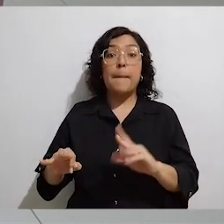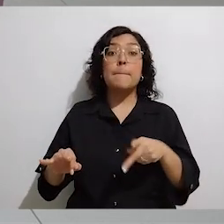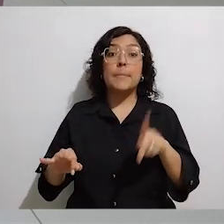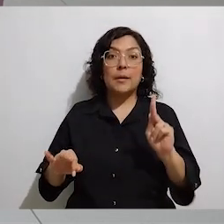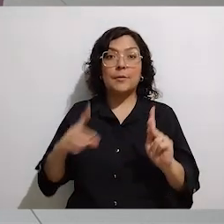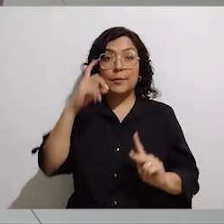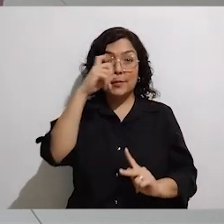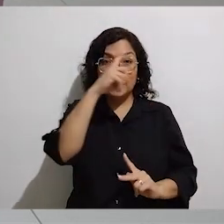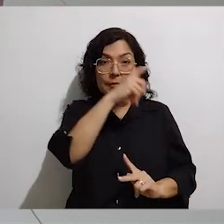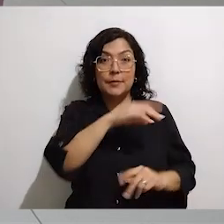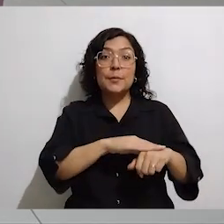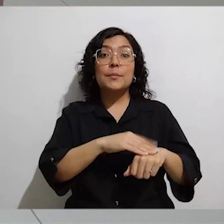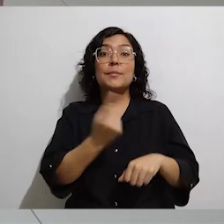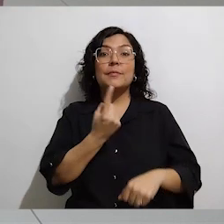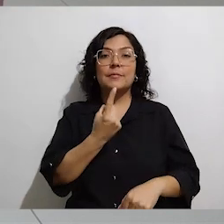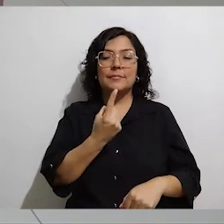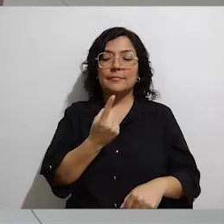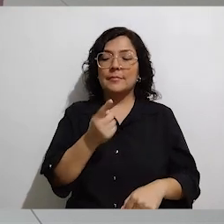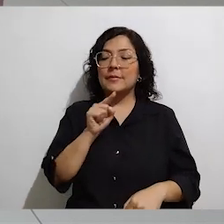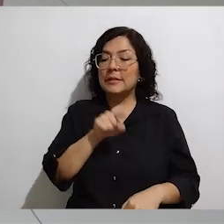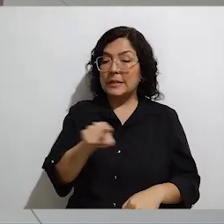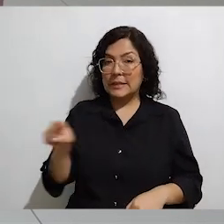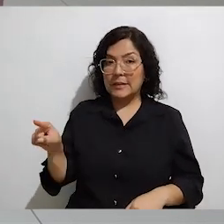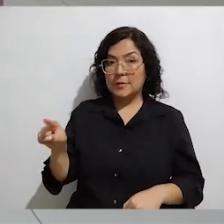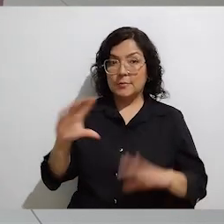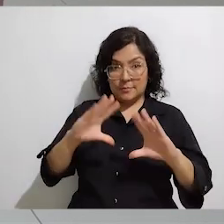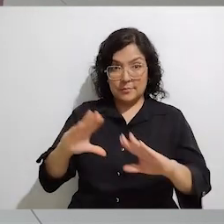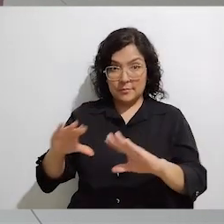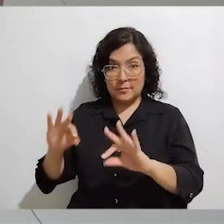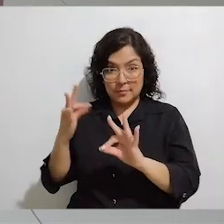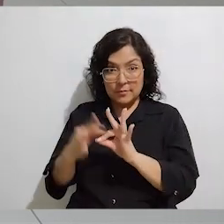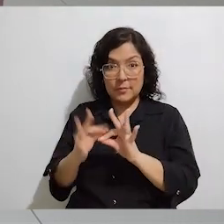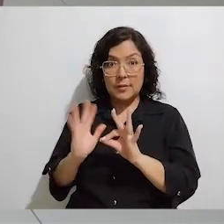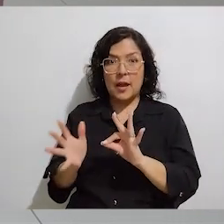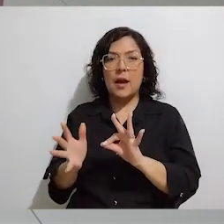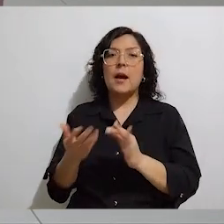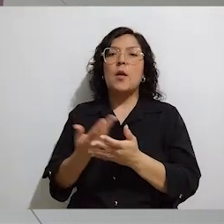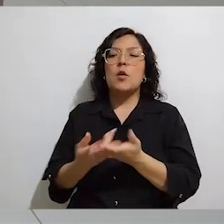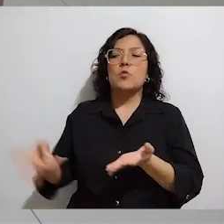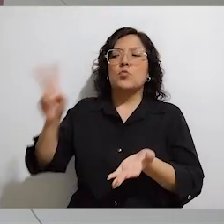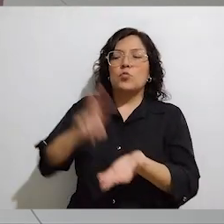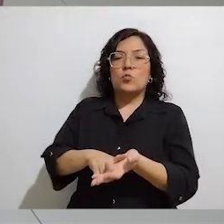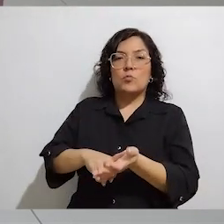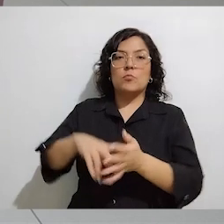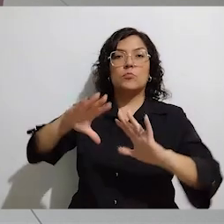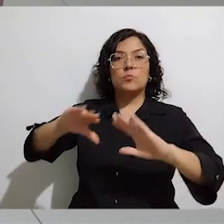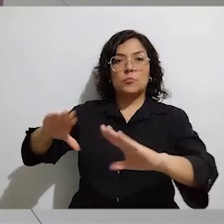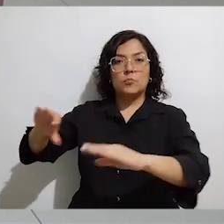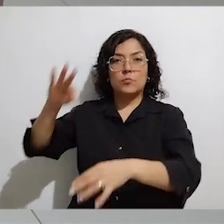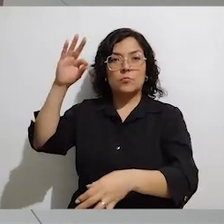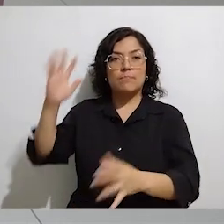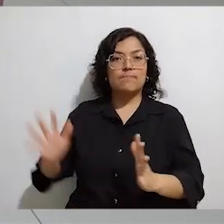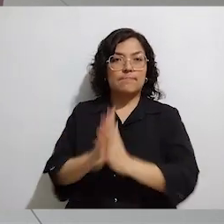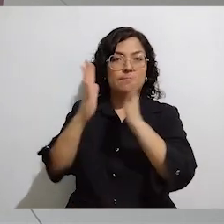además de ser buenos profesionistas, requerimos que se construyan también buenas y buenos ciudadanos. Esto es así